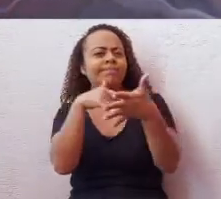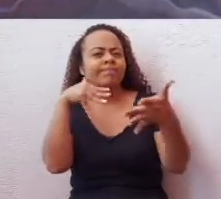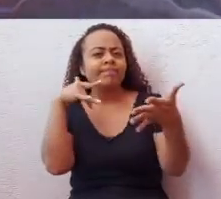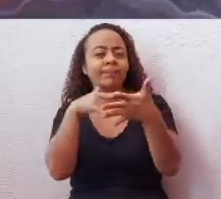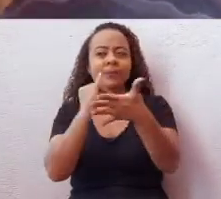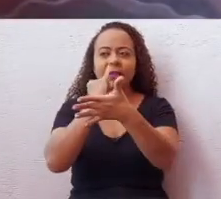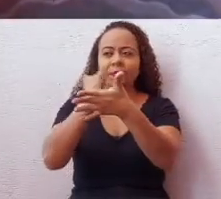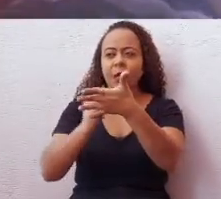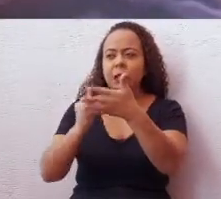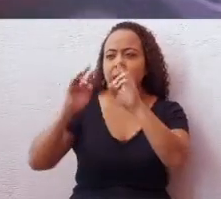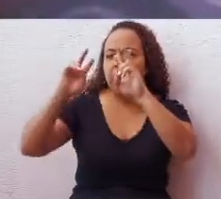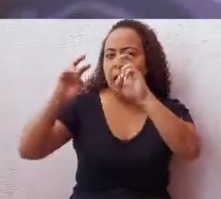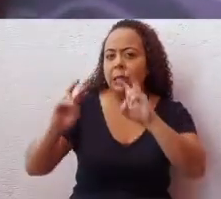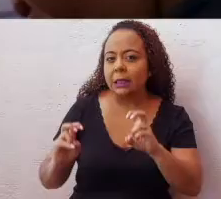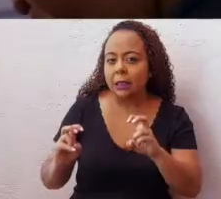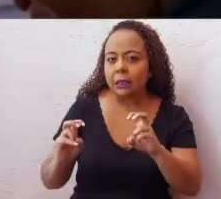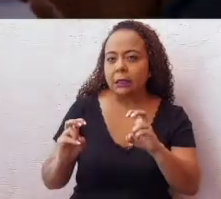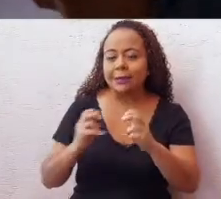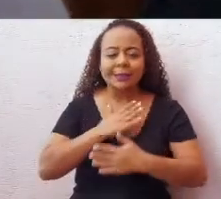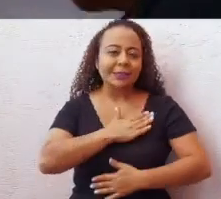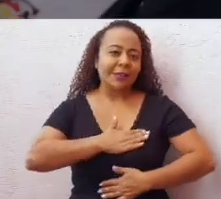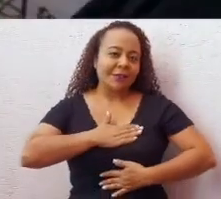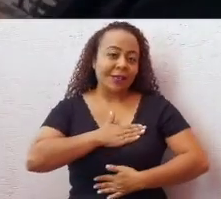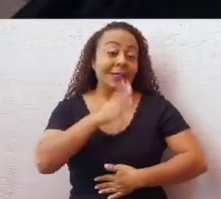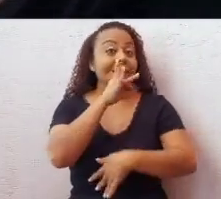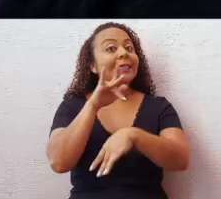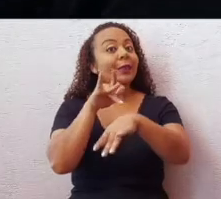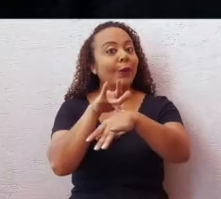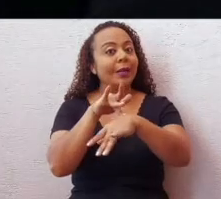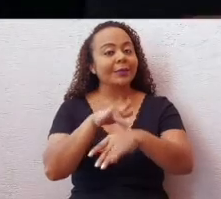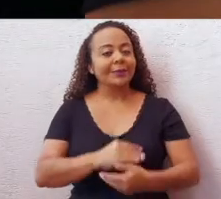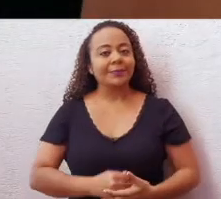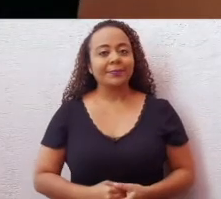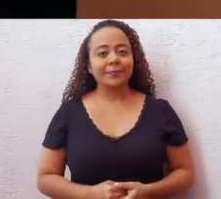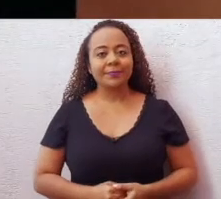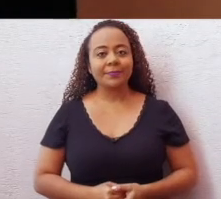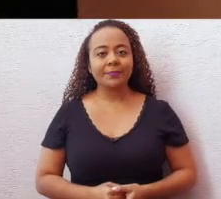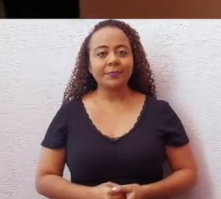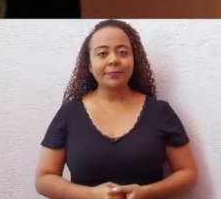dibujarlas analizarlas disfrutarlas y tocarlas